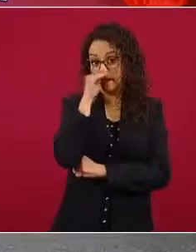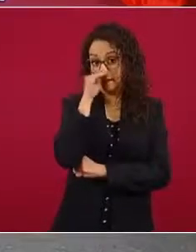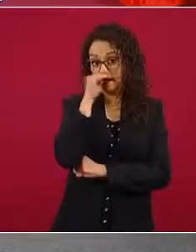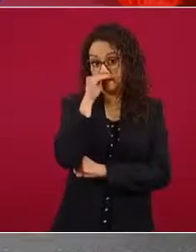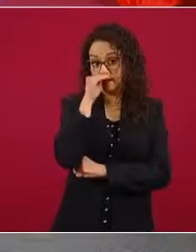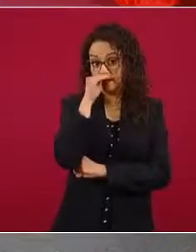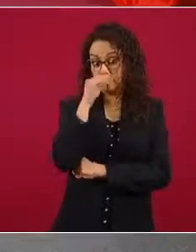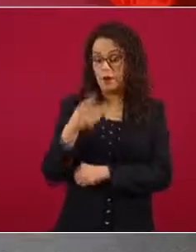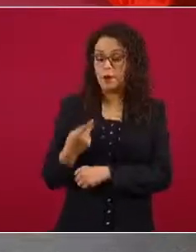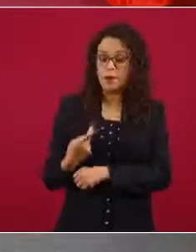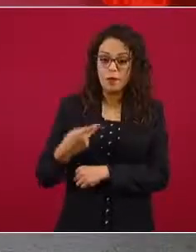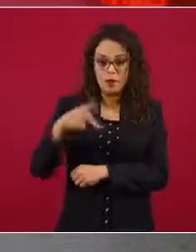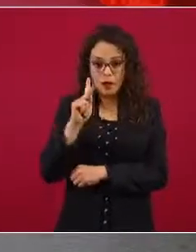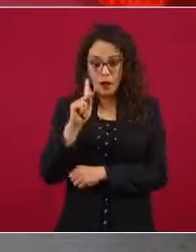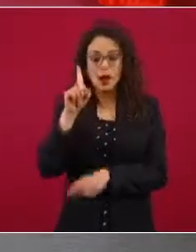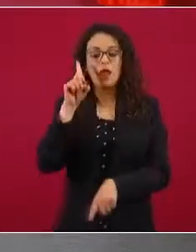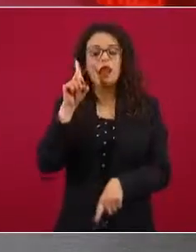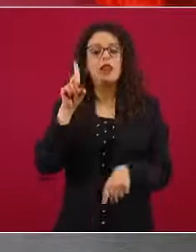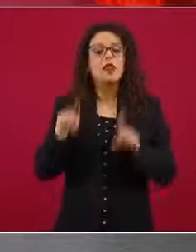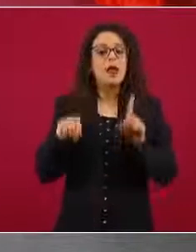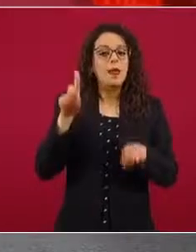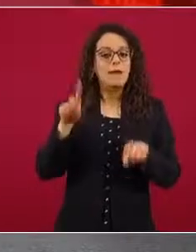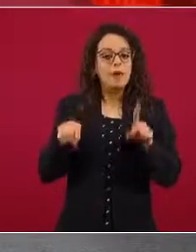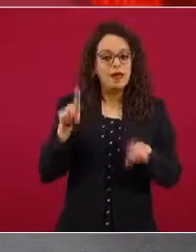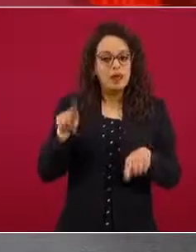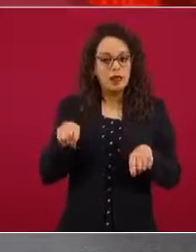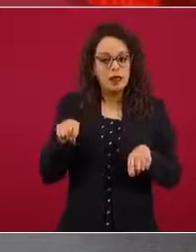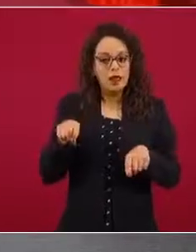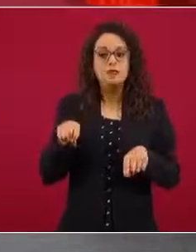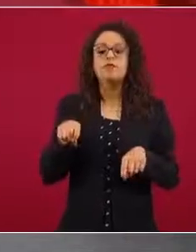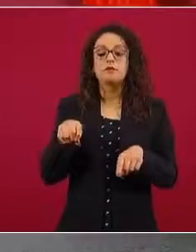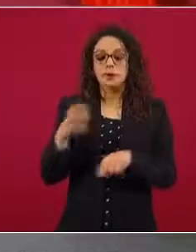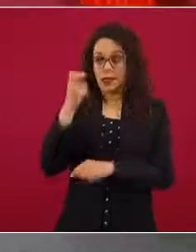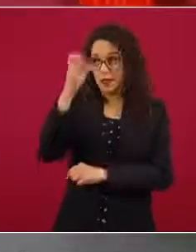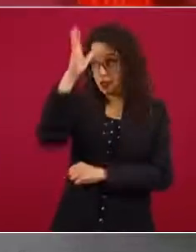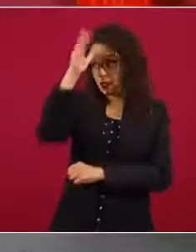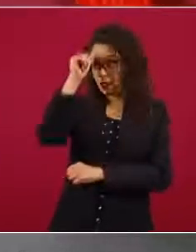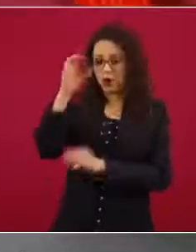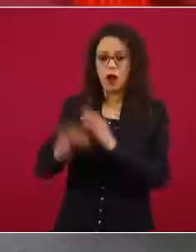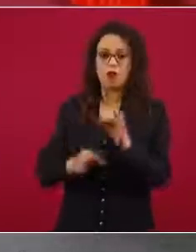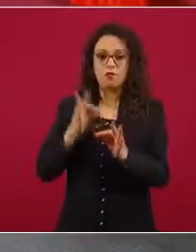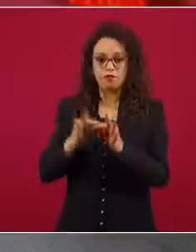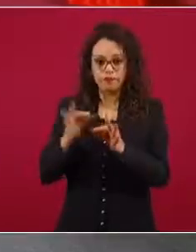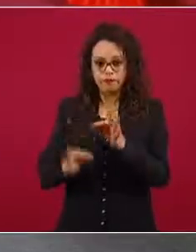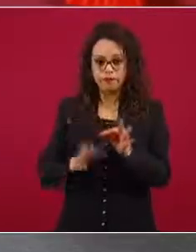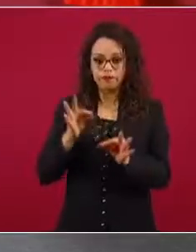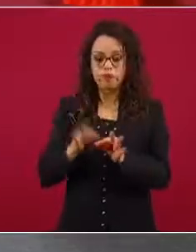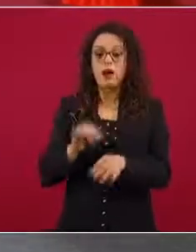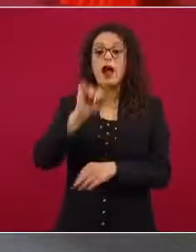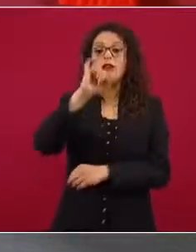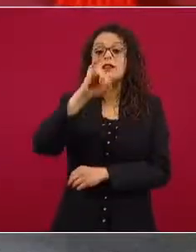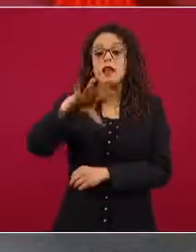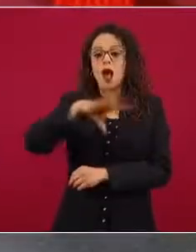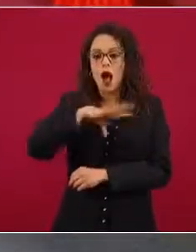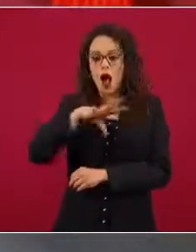Va a depender de que se cumplan los acuerdos y de la disponibilidad.